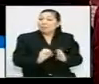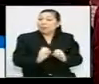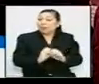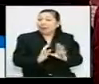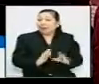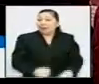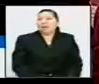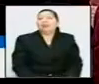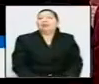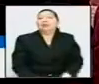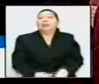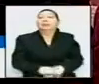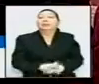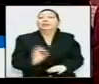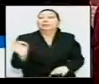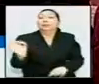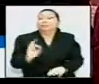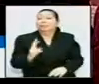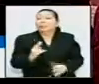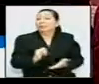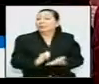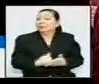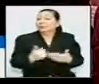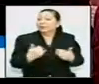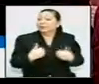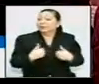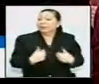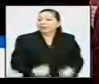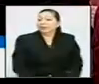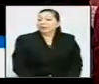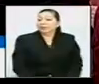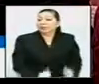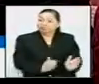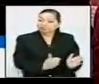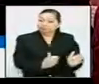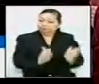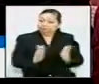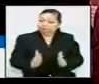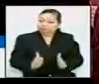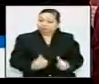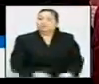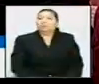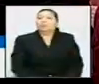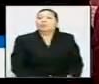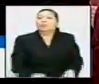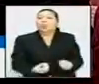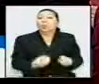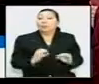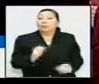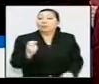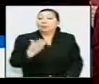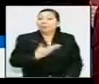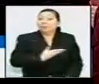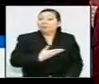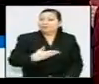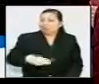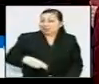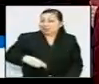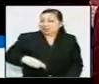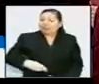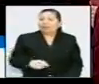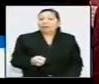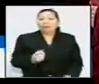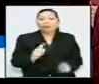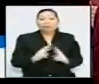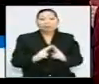transparencia en gestión sin corrupción, debería de dar un paso al costado. Porque cuando ella ha sido viceministra,